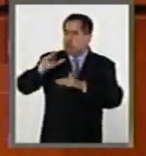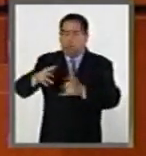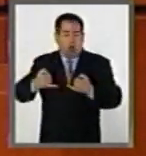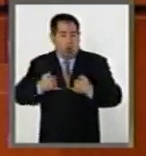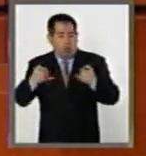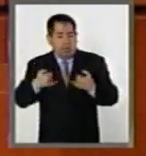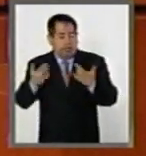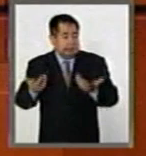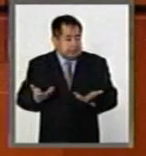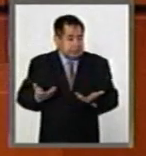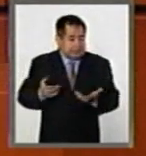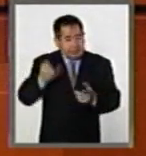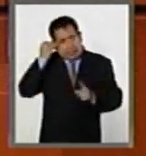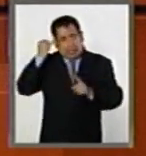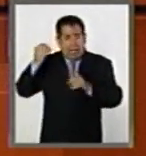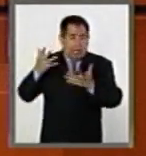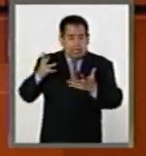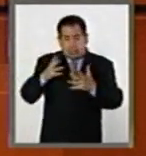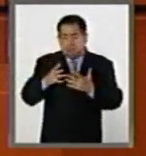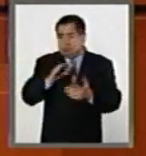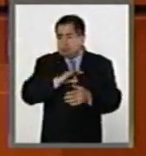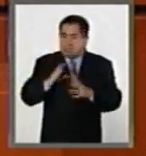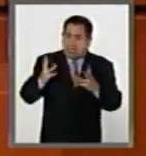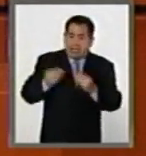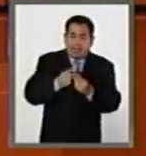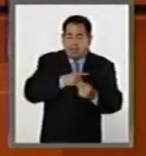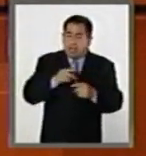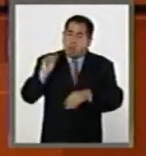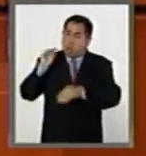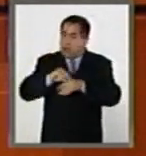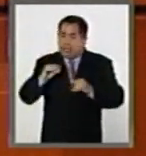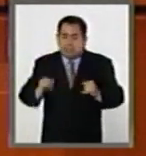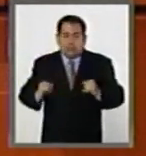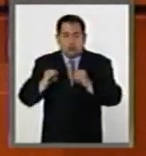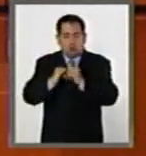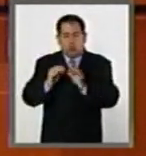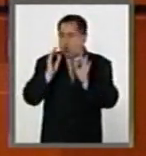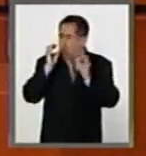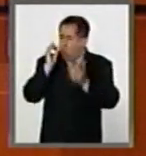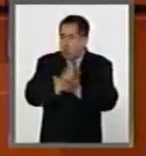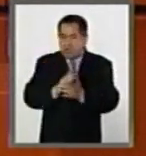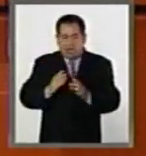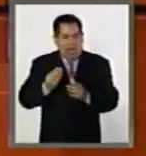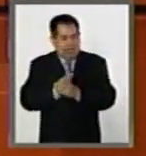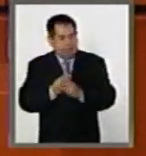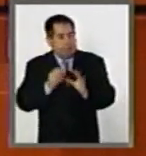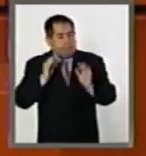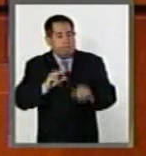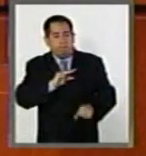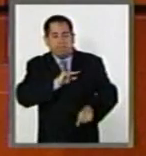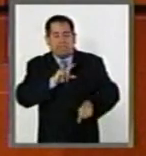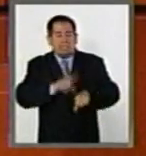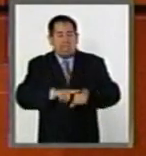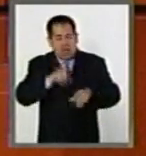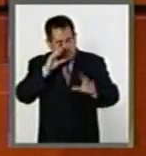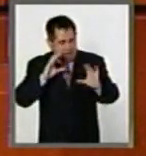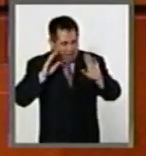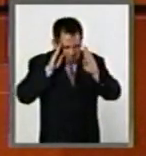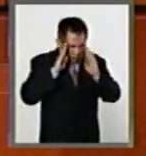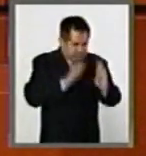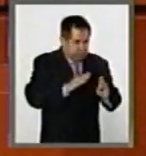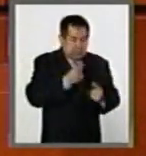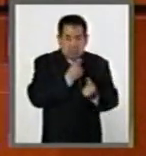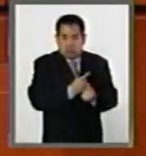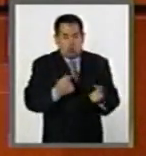términos ideales conlleva contar con instituciones exclusivas, ciertamente, que sean excluyentes tanto en